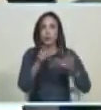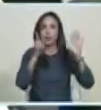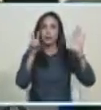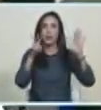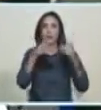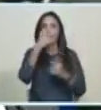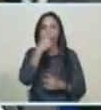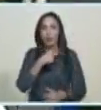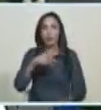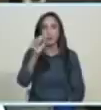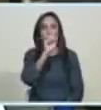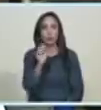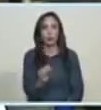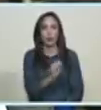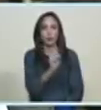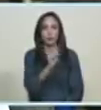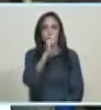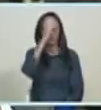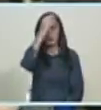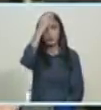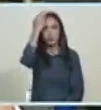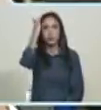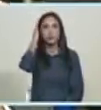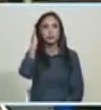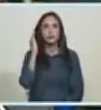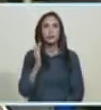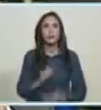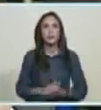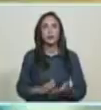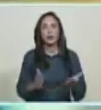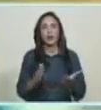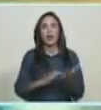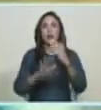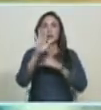5.837 bolívares soberanos. Es decir, presidente,